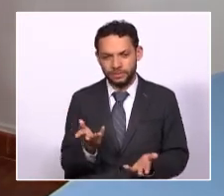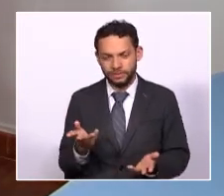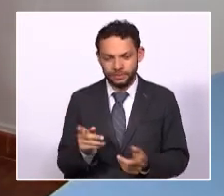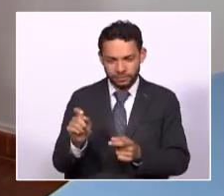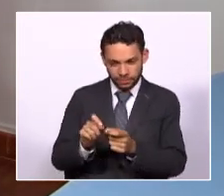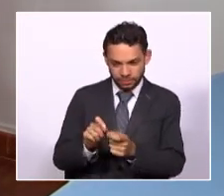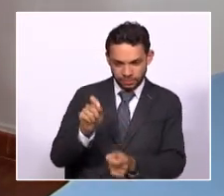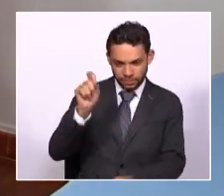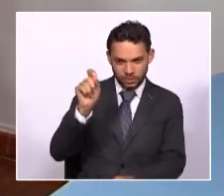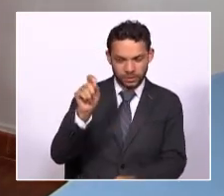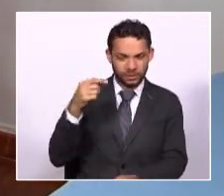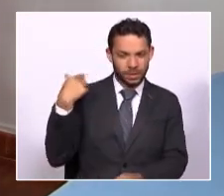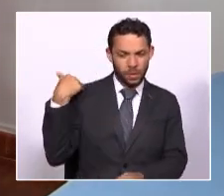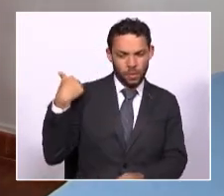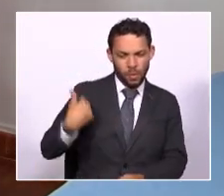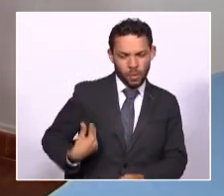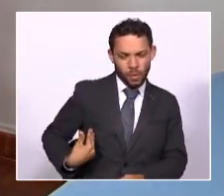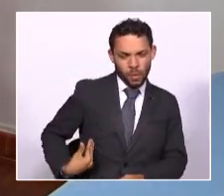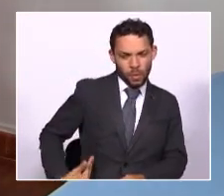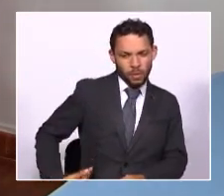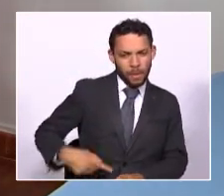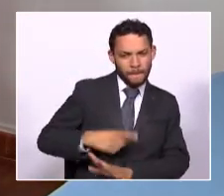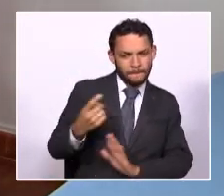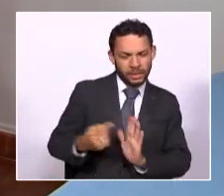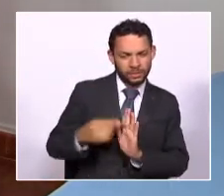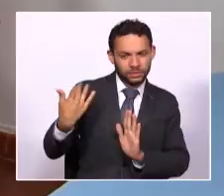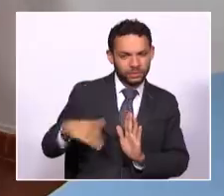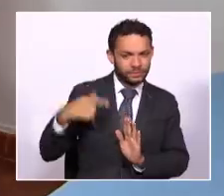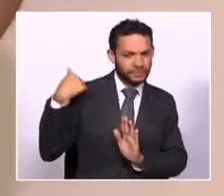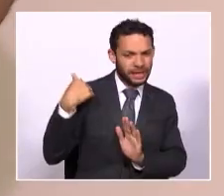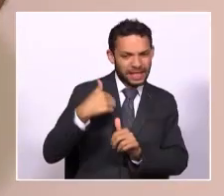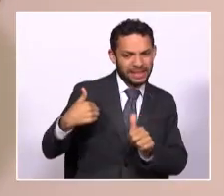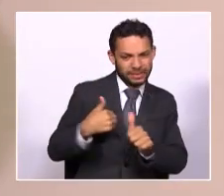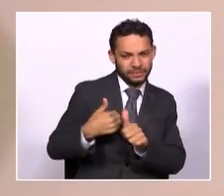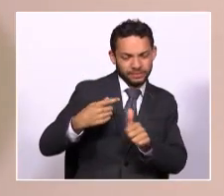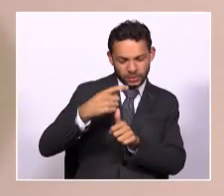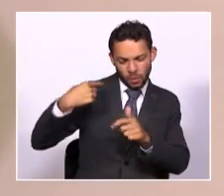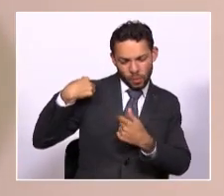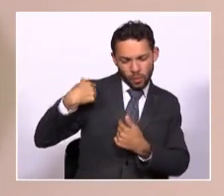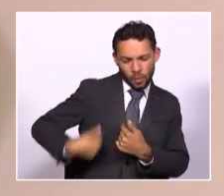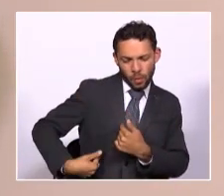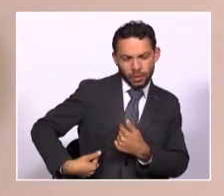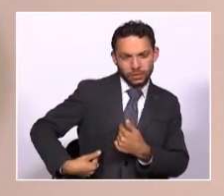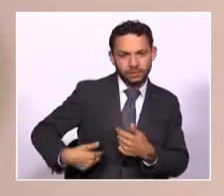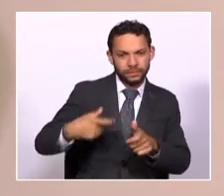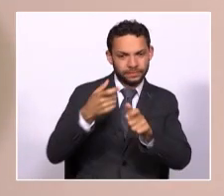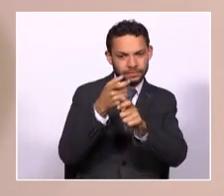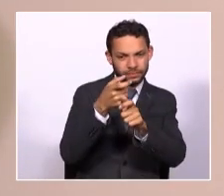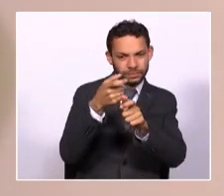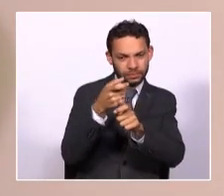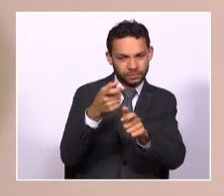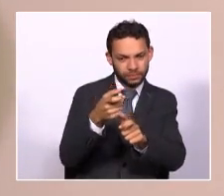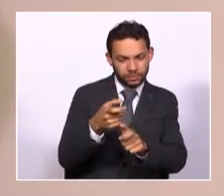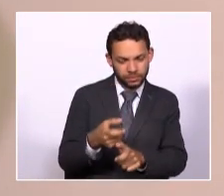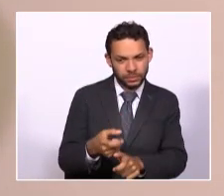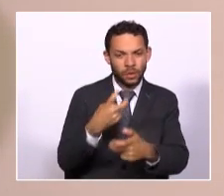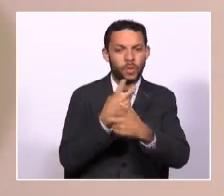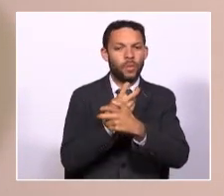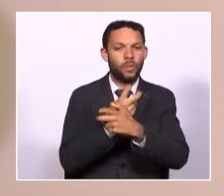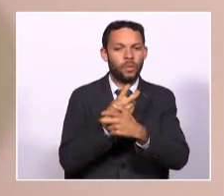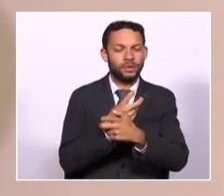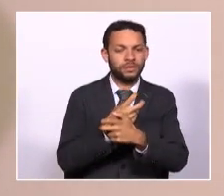cervical. ¿Qué es la lordosis? Una pequeña curvatura que tiene la columna en la zona